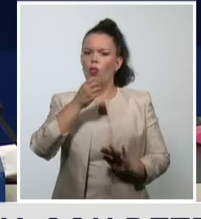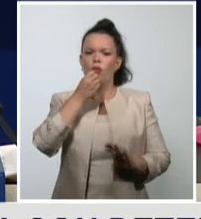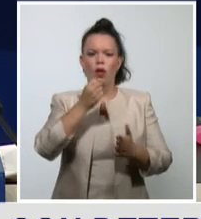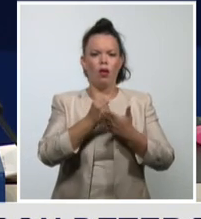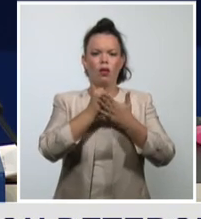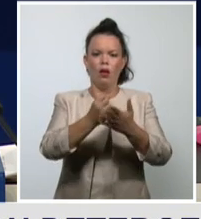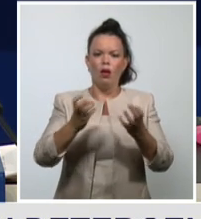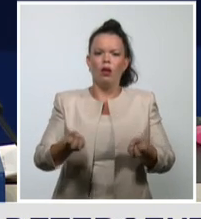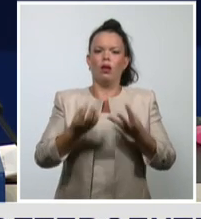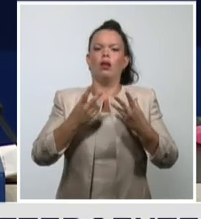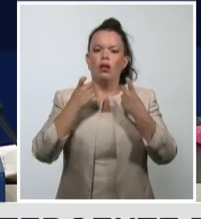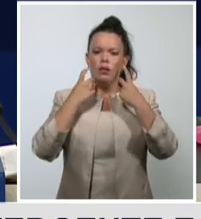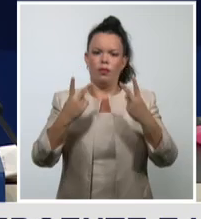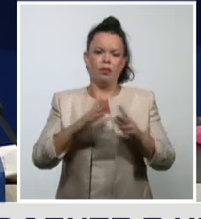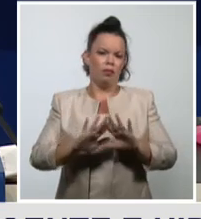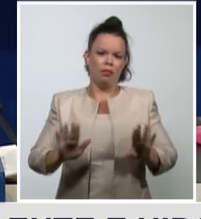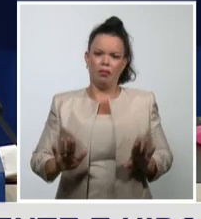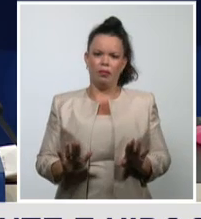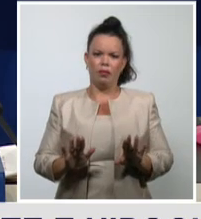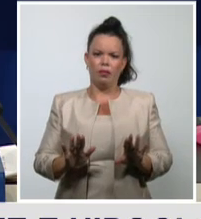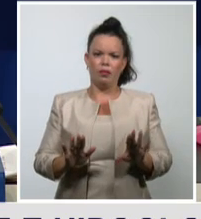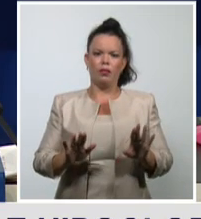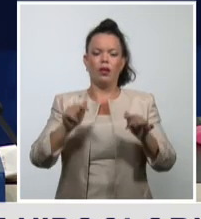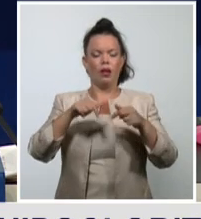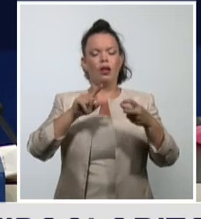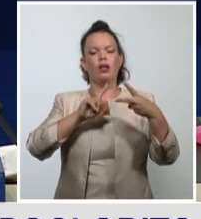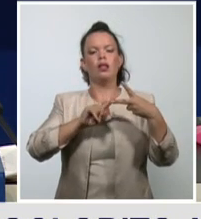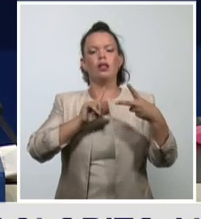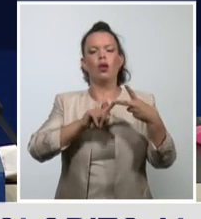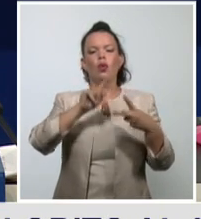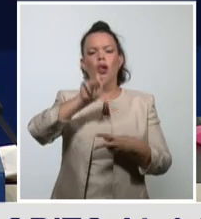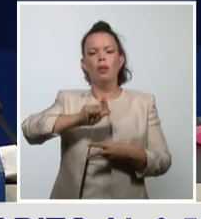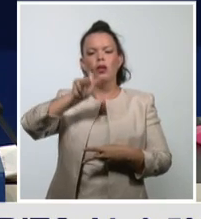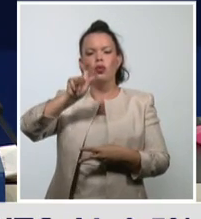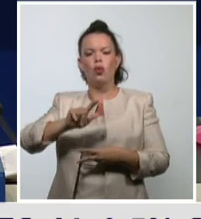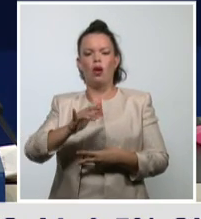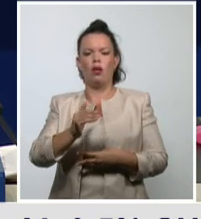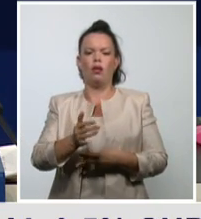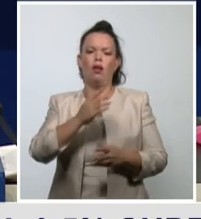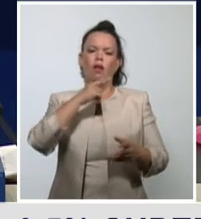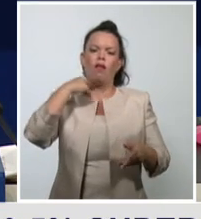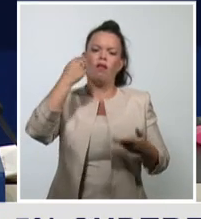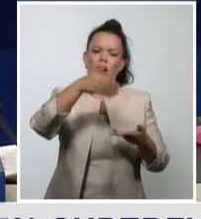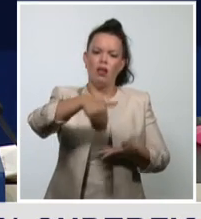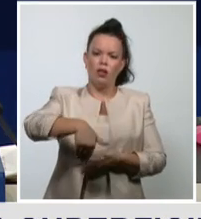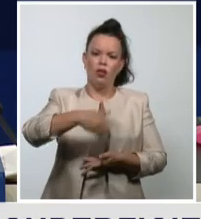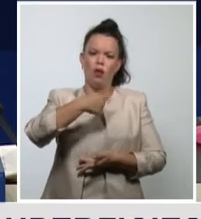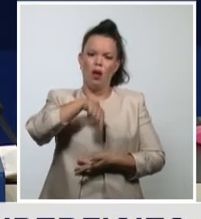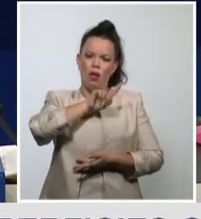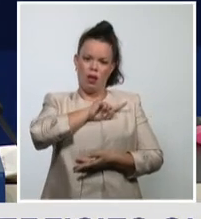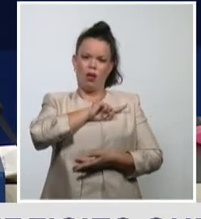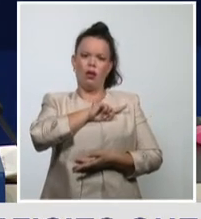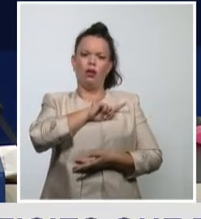es la segunda persona que fallece en el día de ayer, y que, reitero,